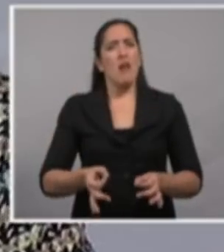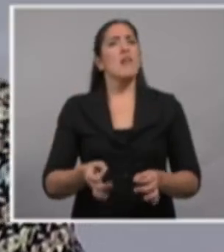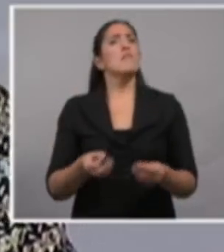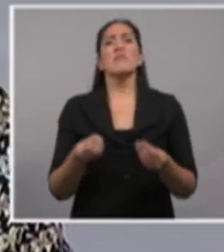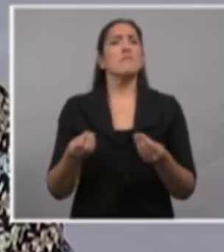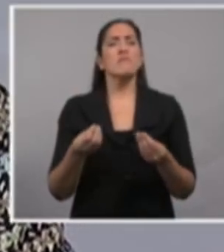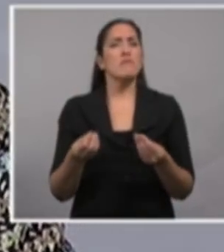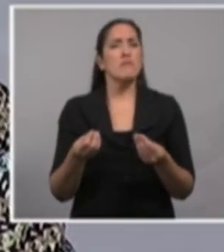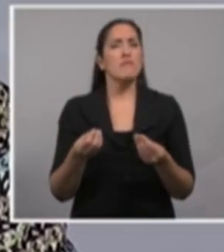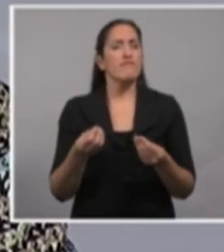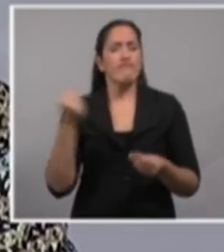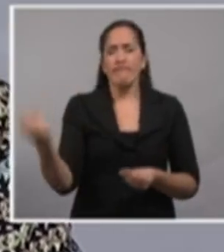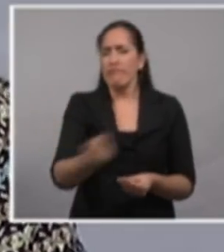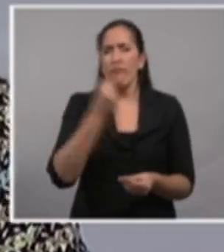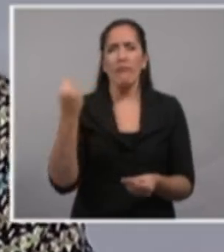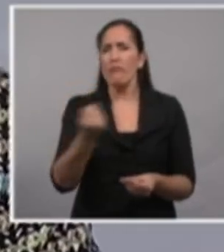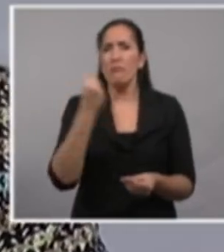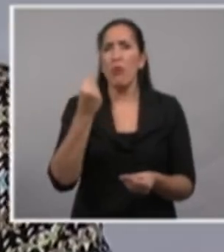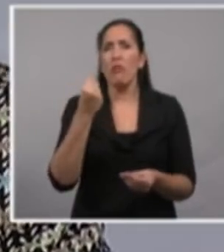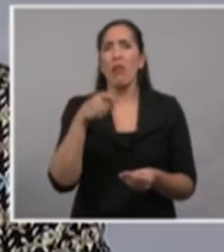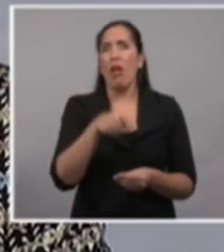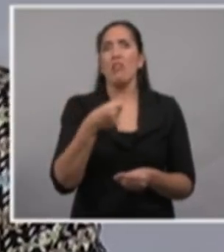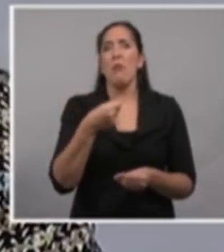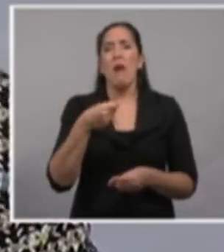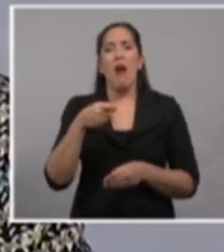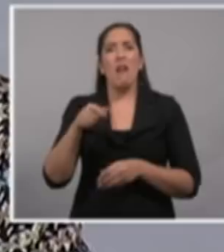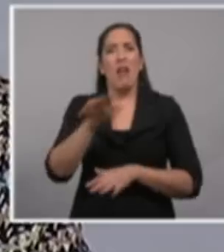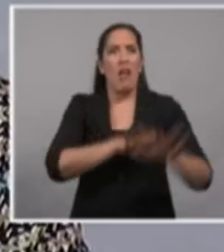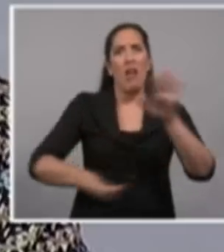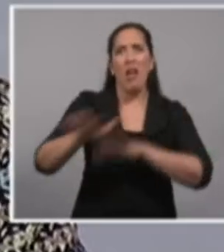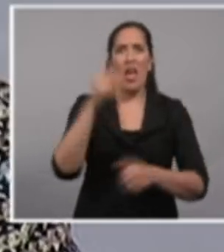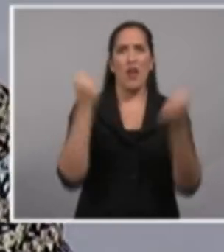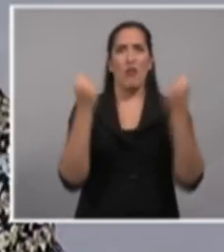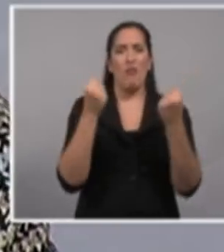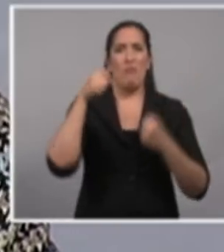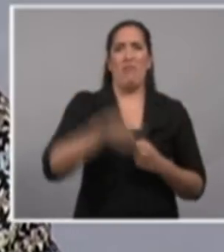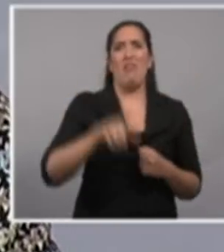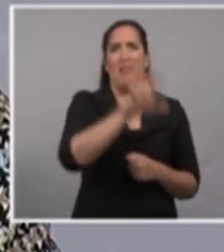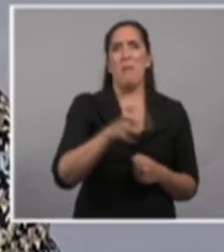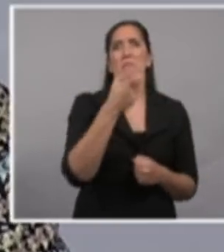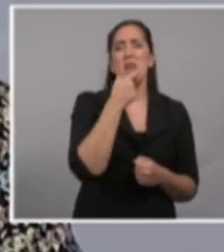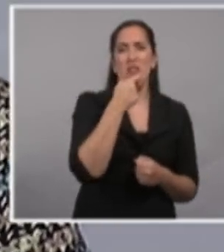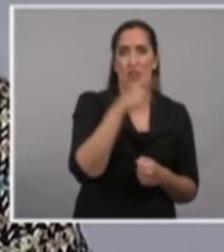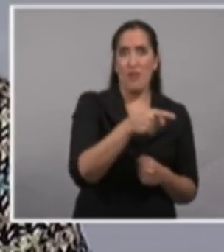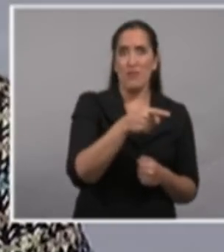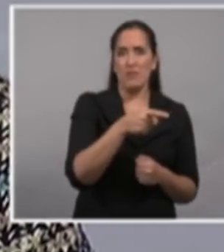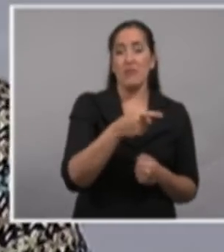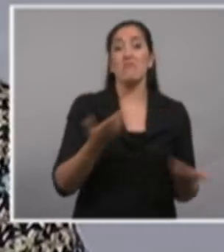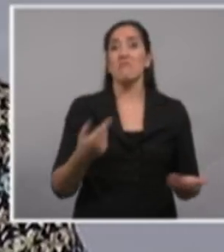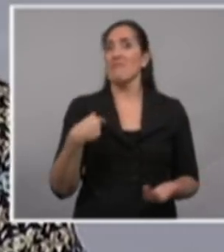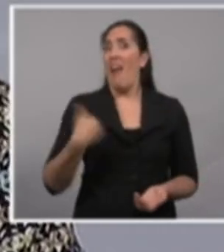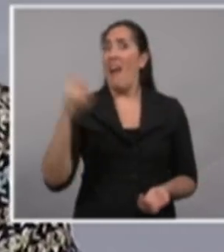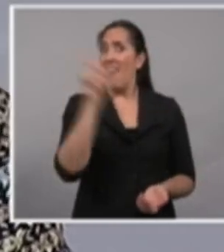pilares de la economía mendocina y también uno de los orgullos de